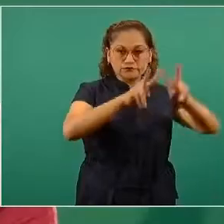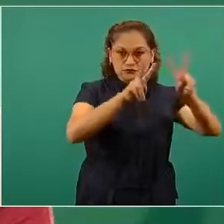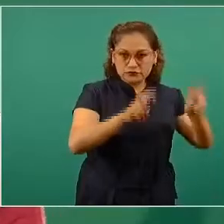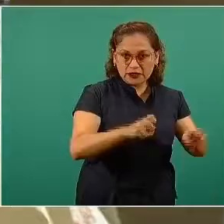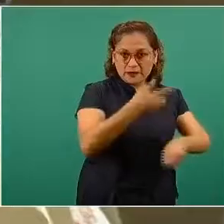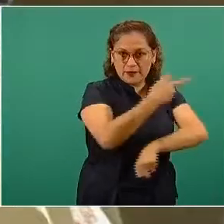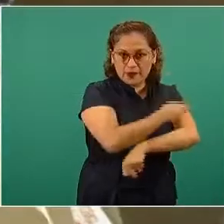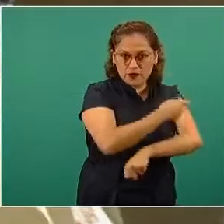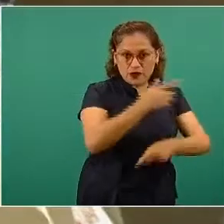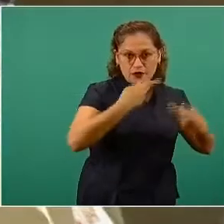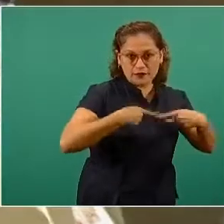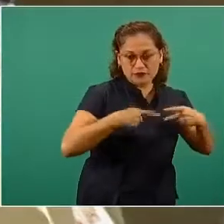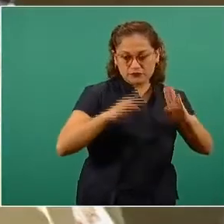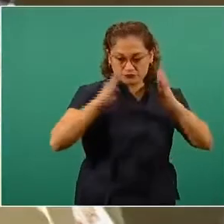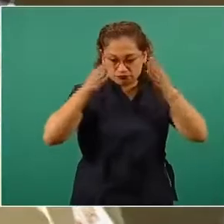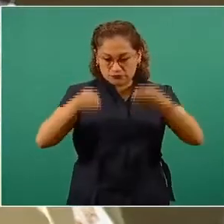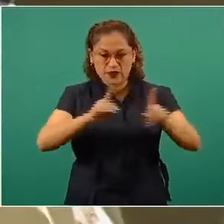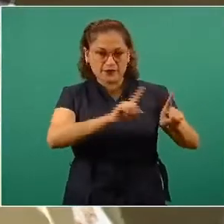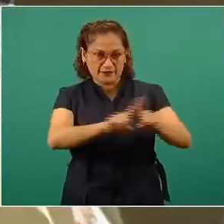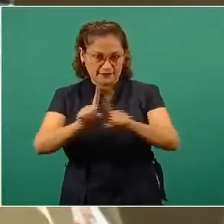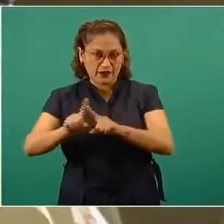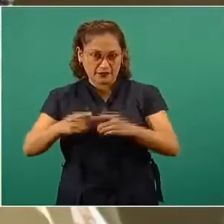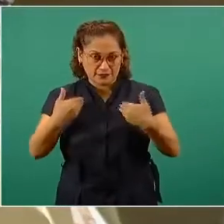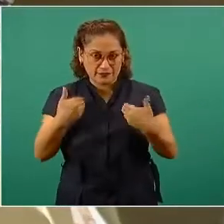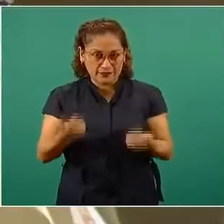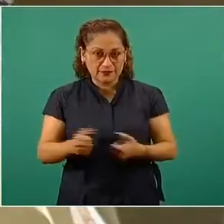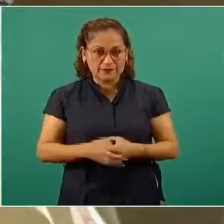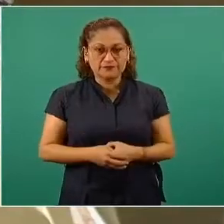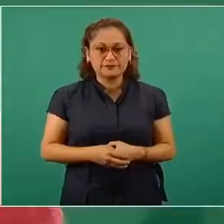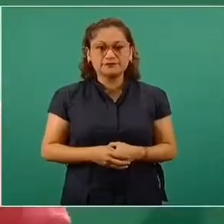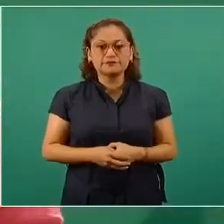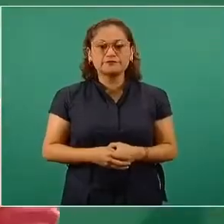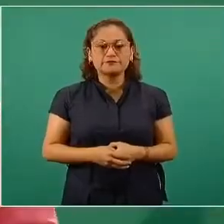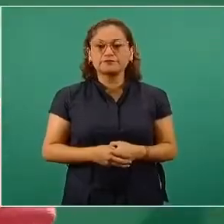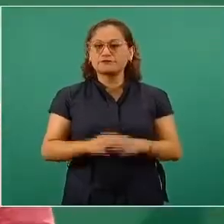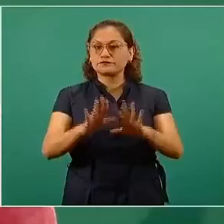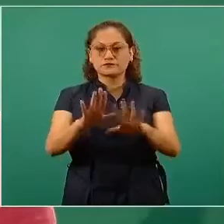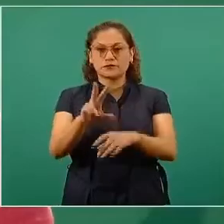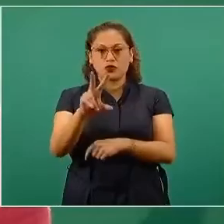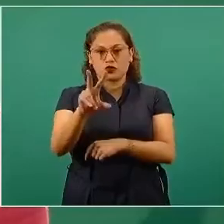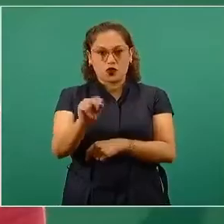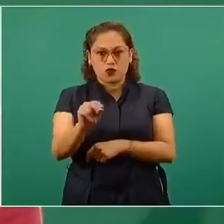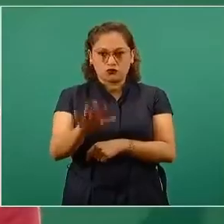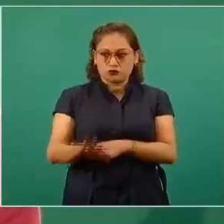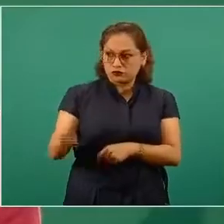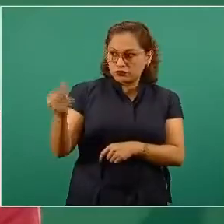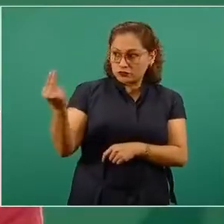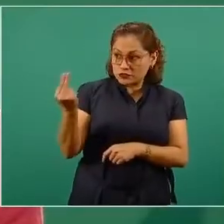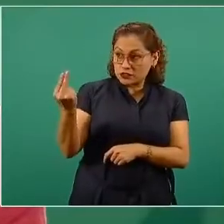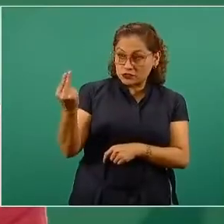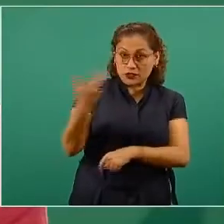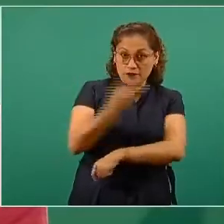comentando. Entonces, ¿no se tiene una cifra de cuántos servidores hay vacunados? No, conforme se va necesitando, se realiza la